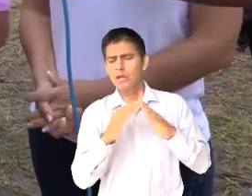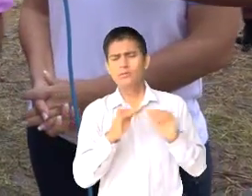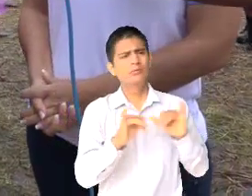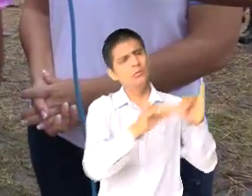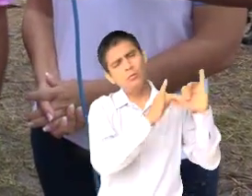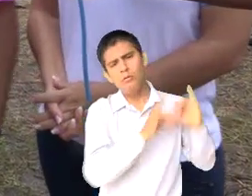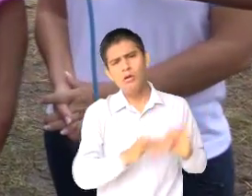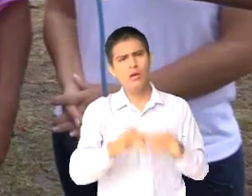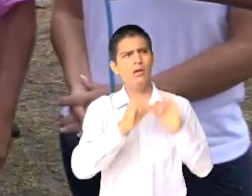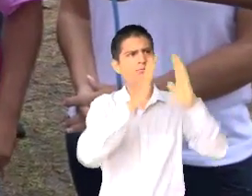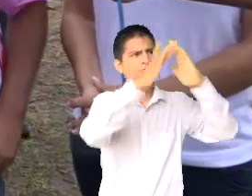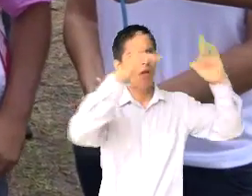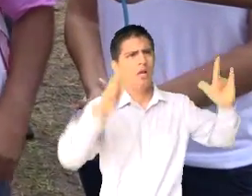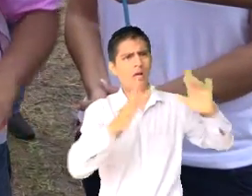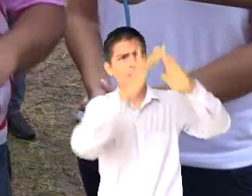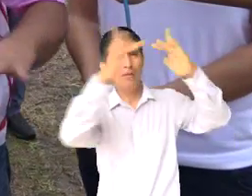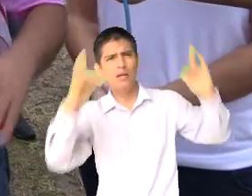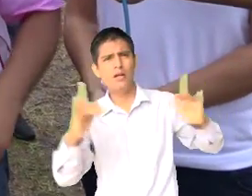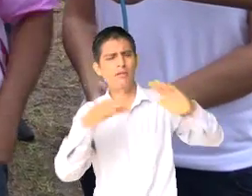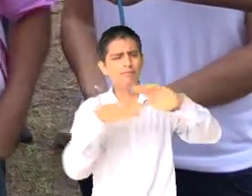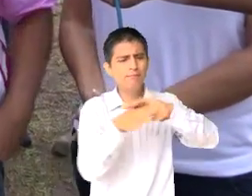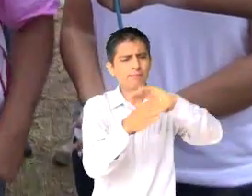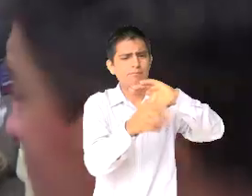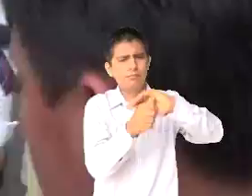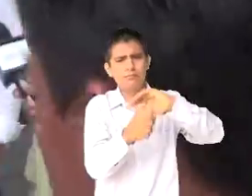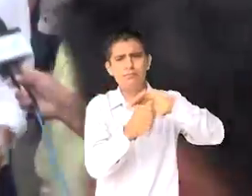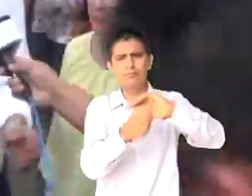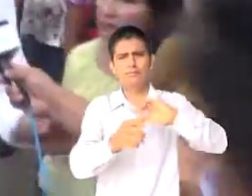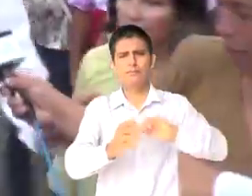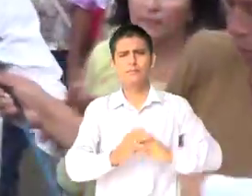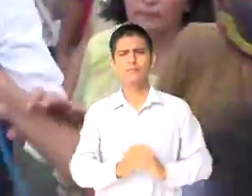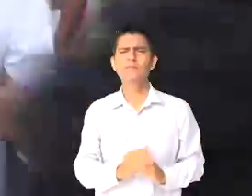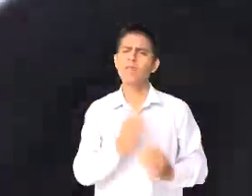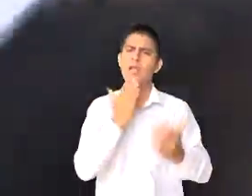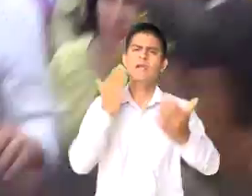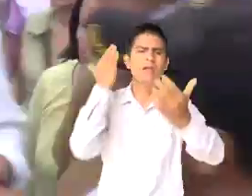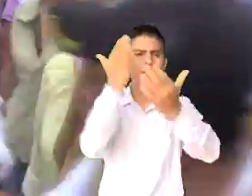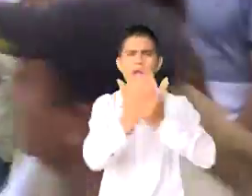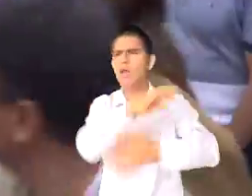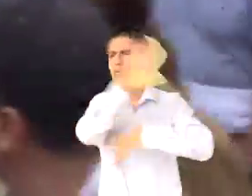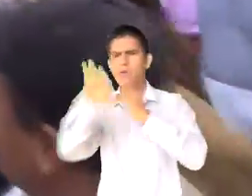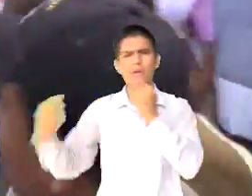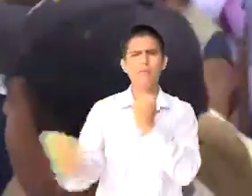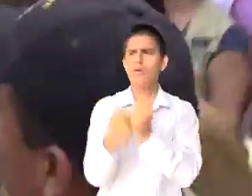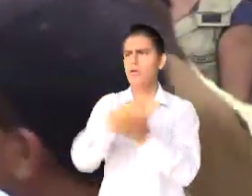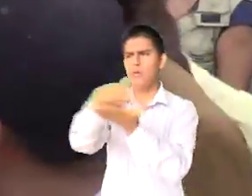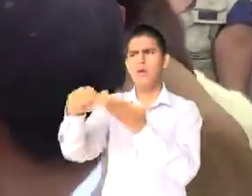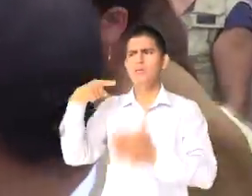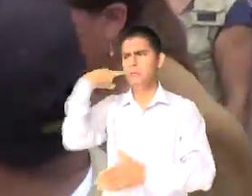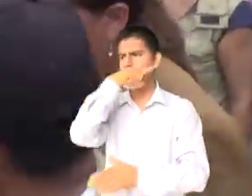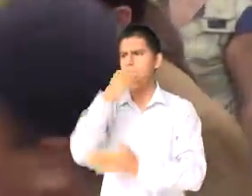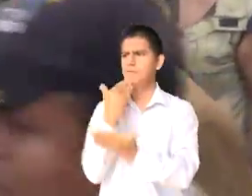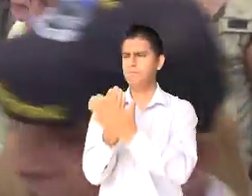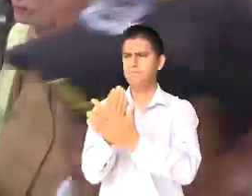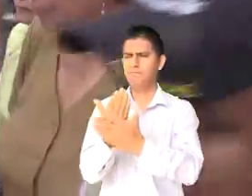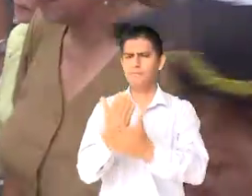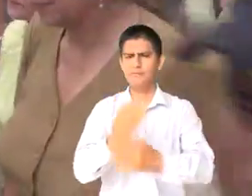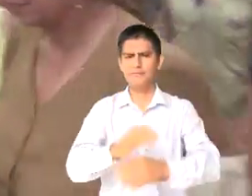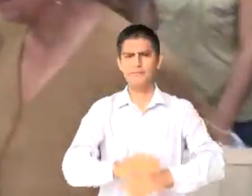tú ves, las carpas improvisadas que están en lugares seguros. Muchas gracias por todo el apoyo que hemos recibido de la Lago Agrio y su cumplimiento.